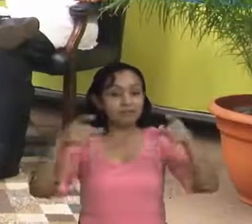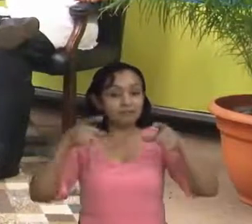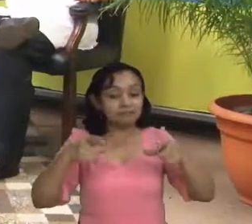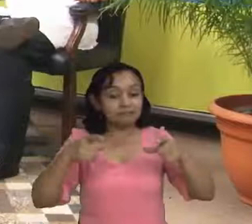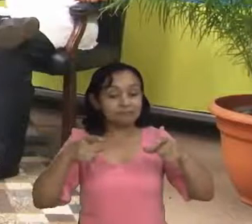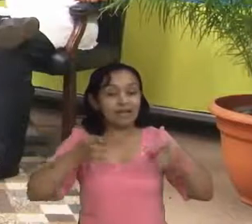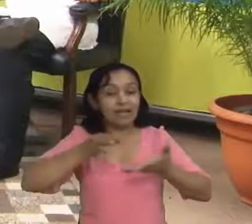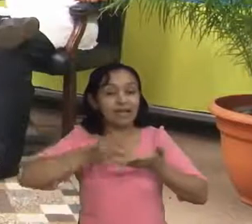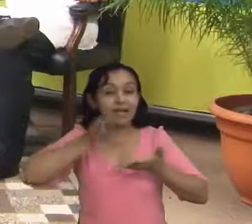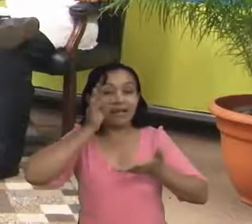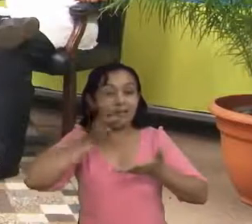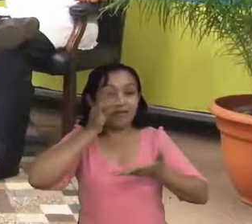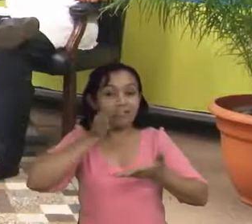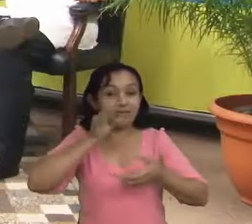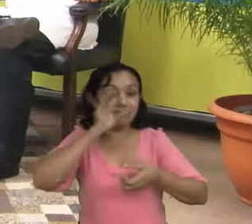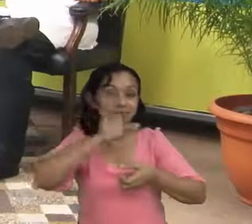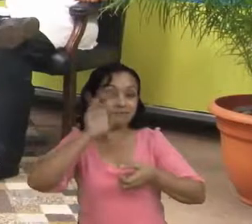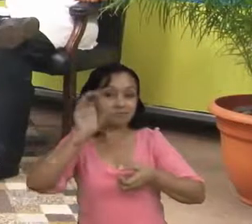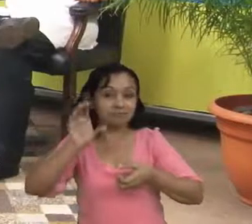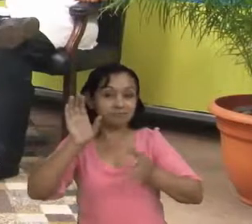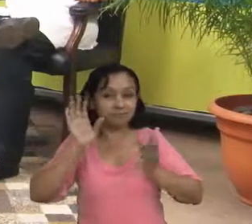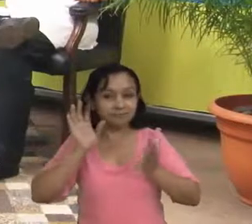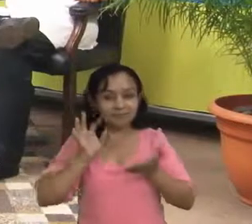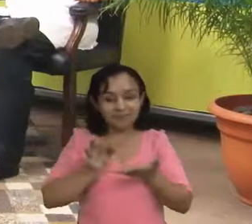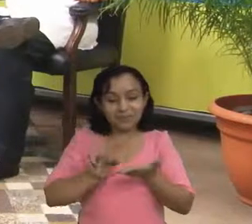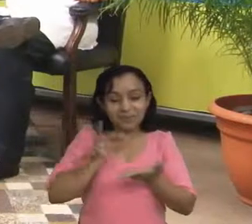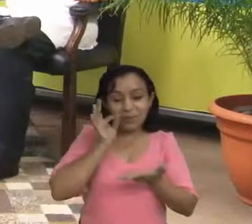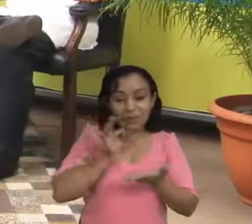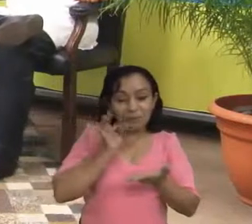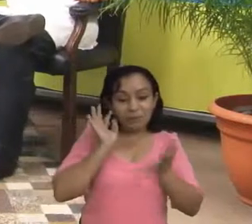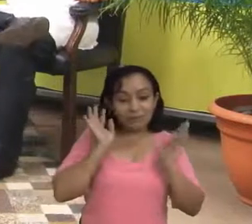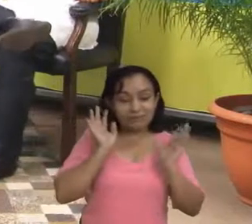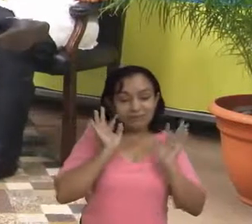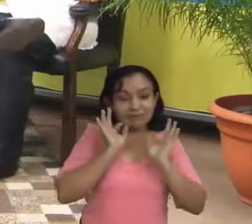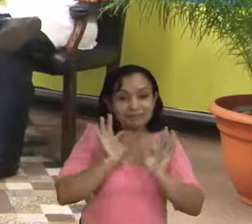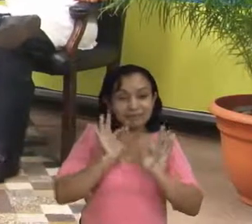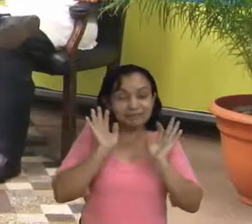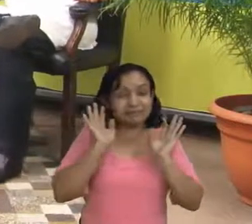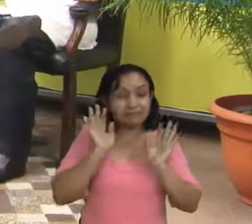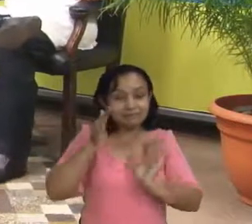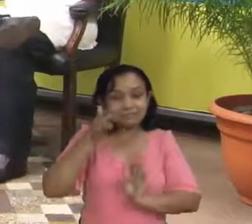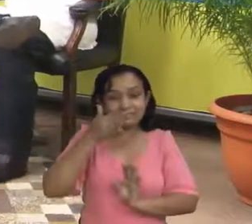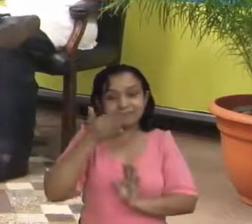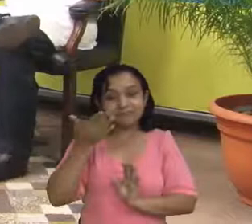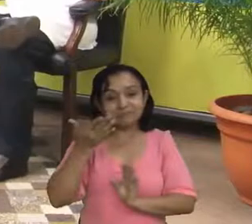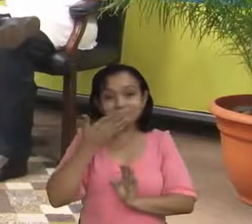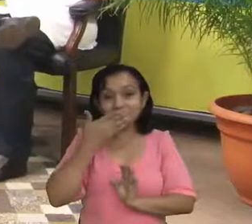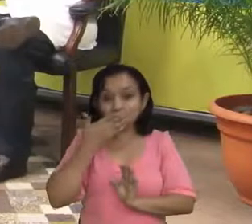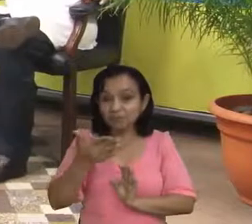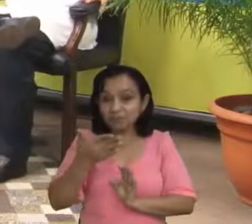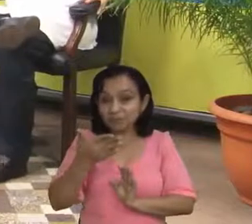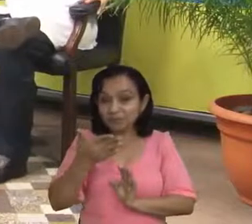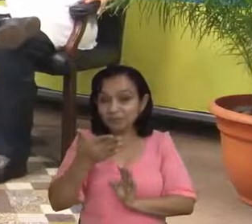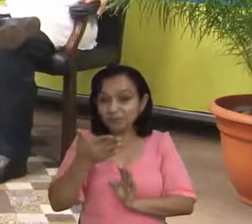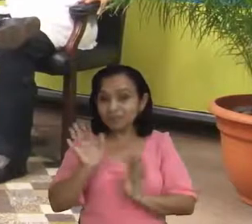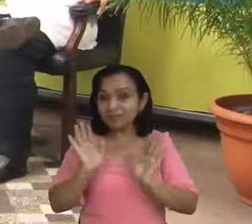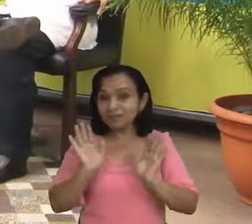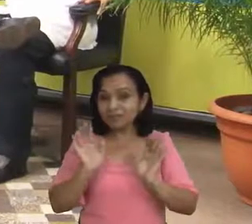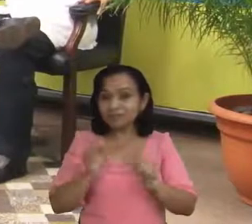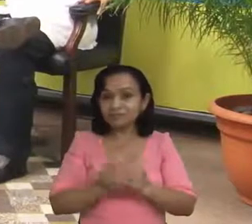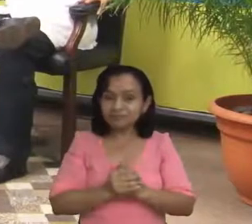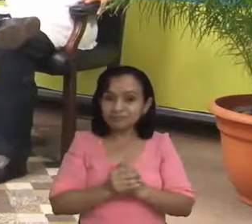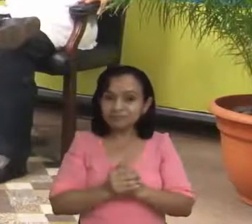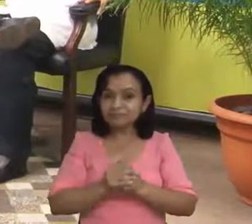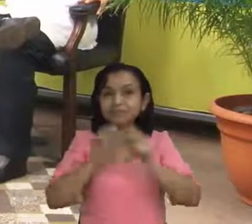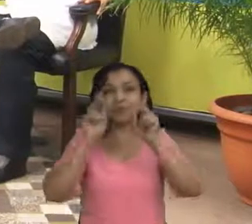café, la gaseosa, que no estamos tirando un cafecito, ¿verdad?, bien sabroso. Entonces, mira, eso tiene que eliminarse, me imagino. Mira, las